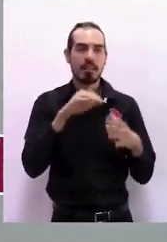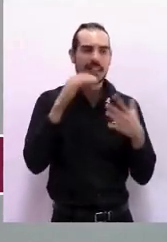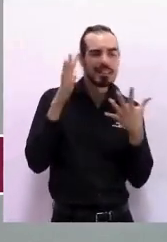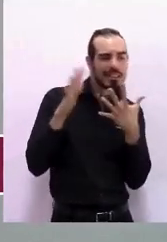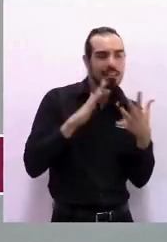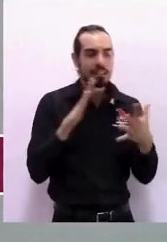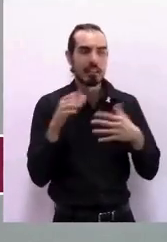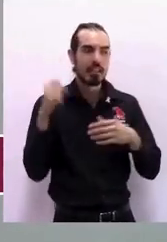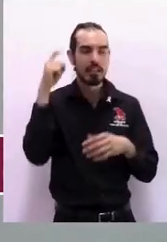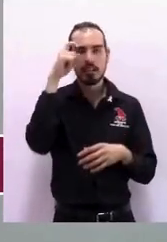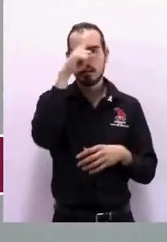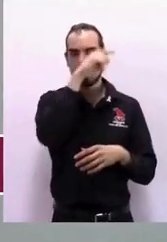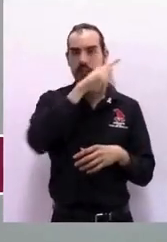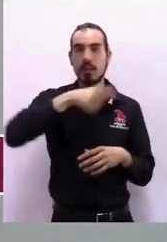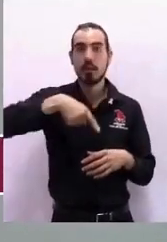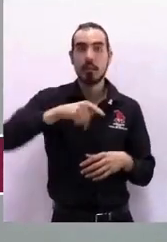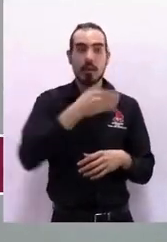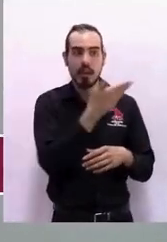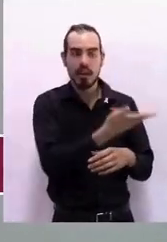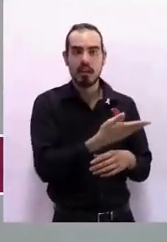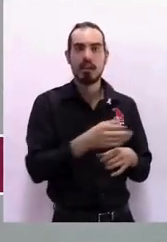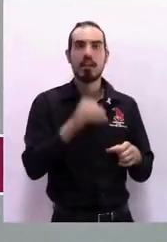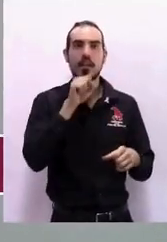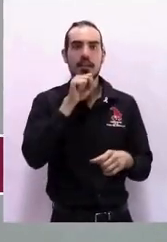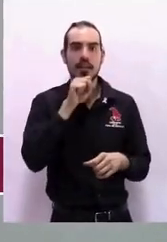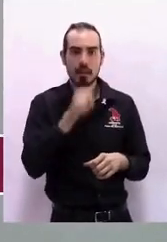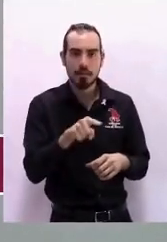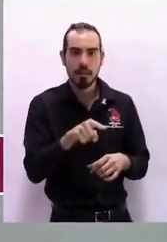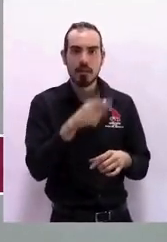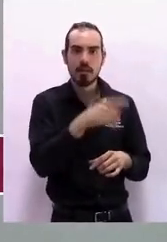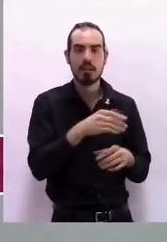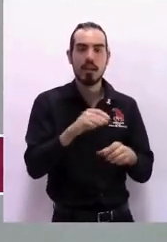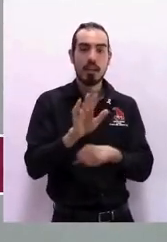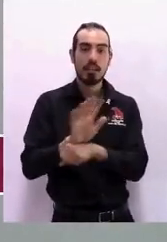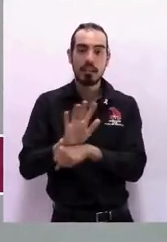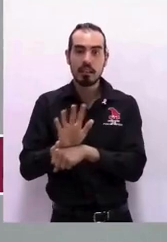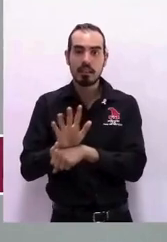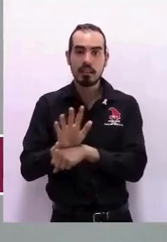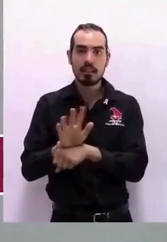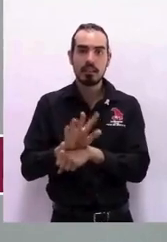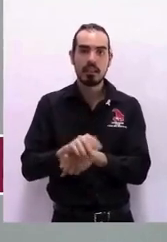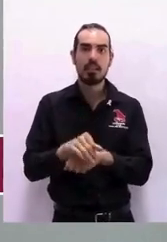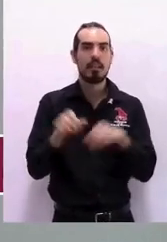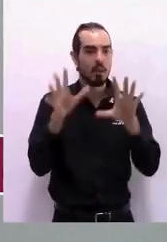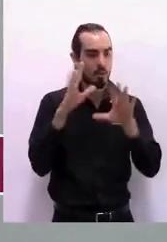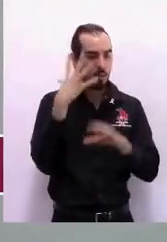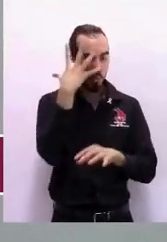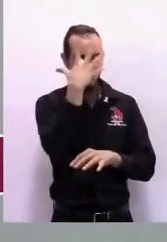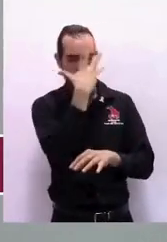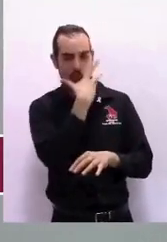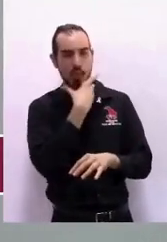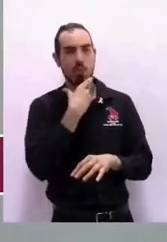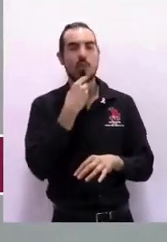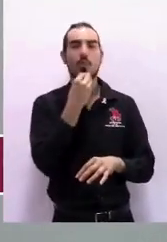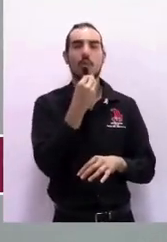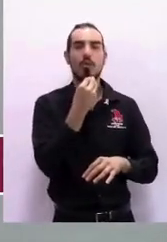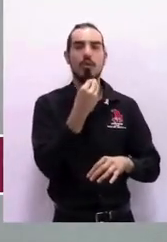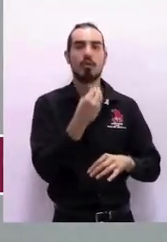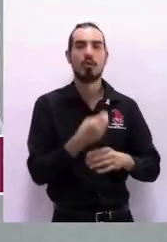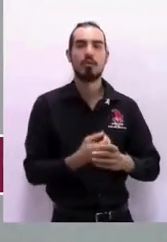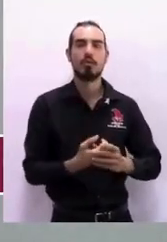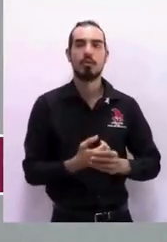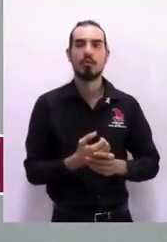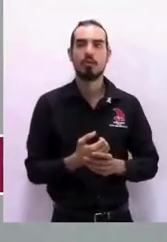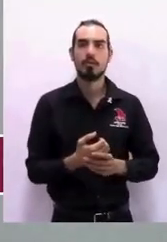pero ahí hay una plaza comercial que era un cine que está muy bonito y que por ejemplo ahorita me